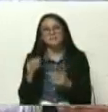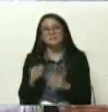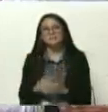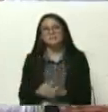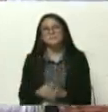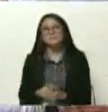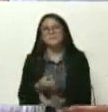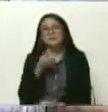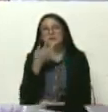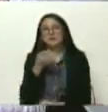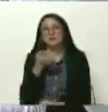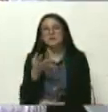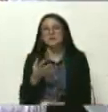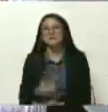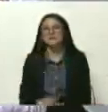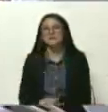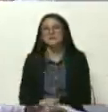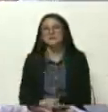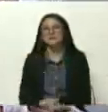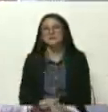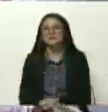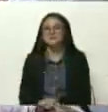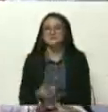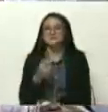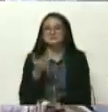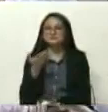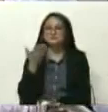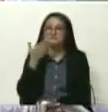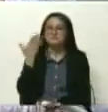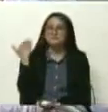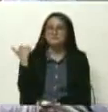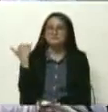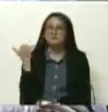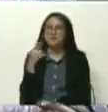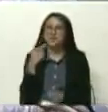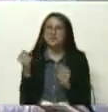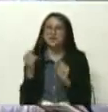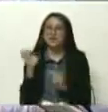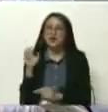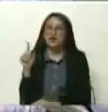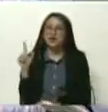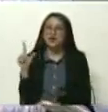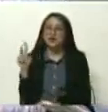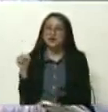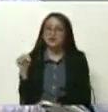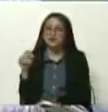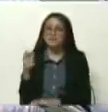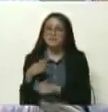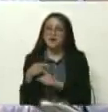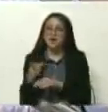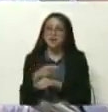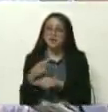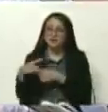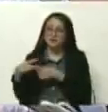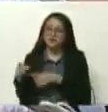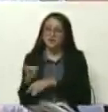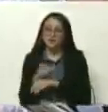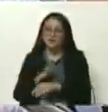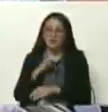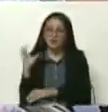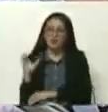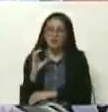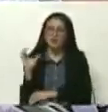Buenas tardes. En el pasado, los diálogos entre el ELN y el gobierno, los distintos gobiernos de